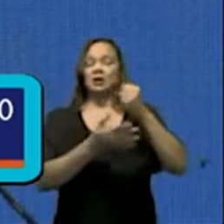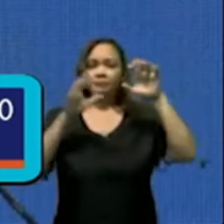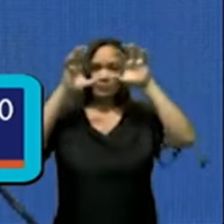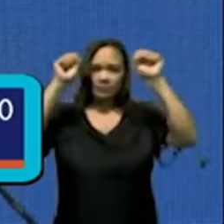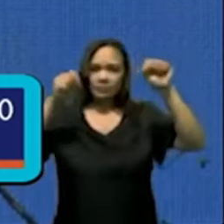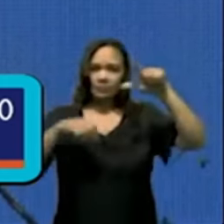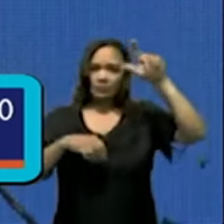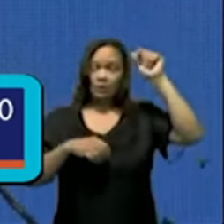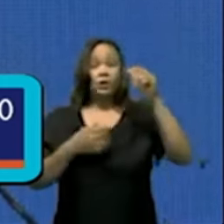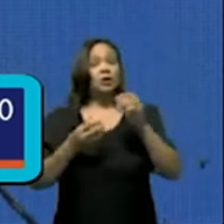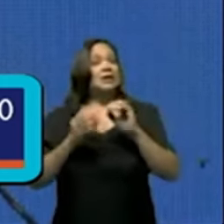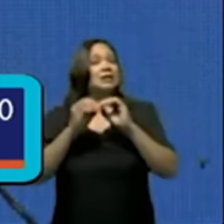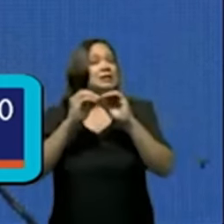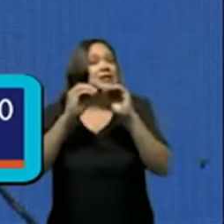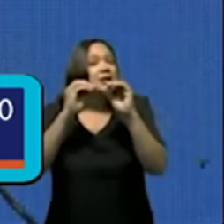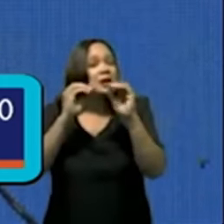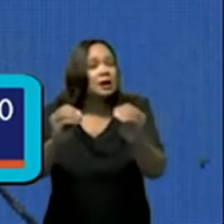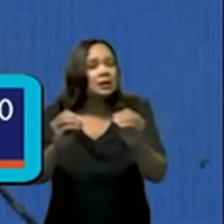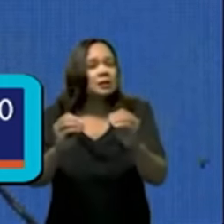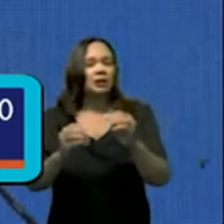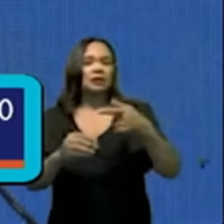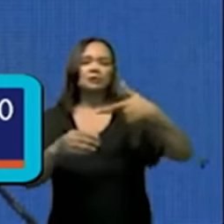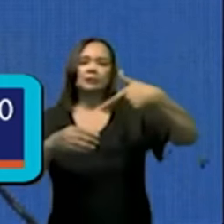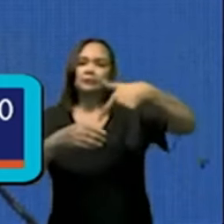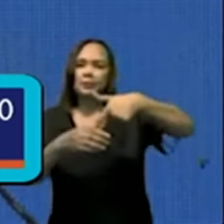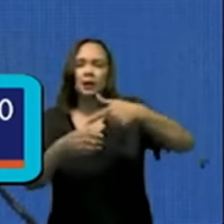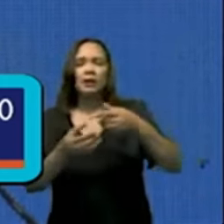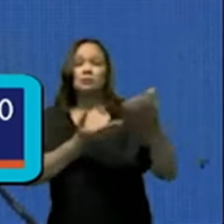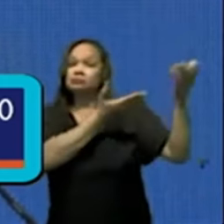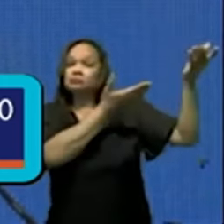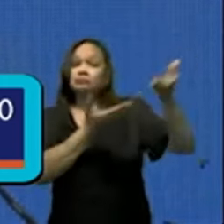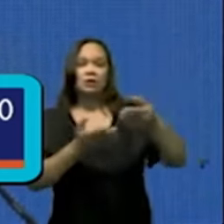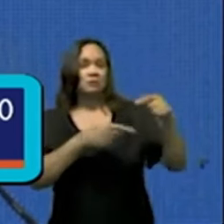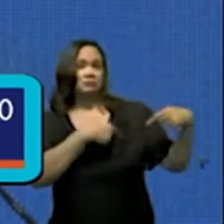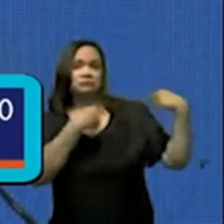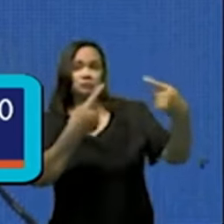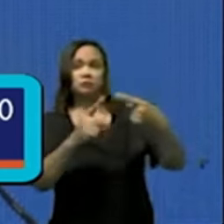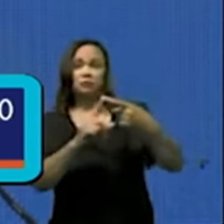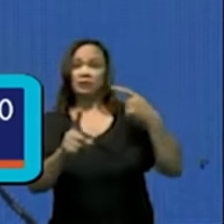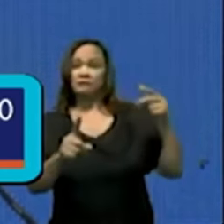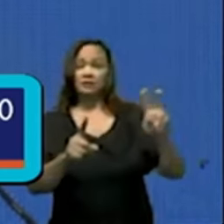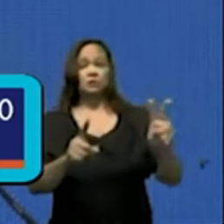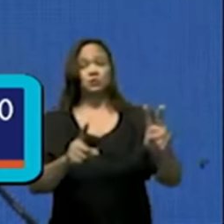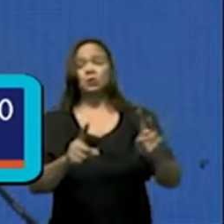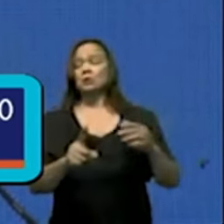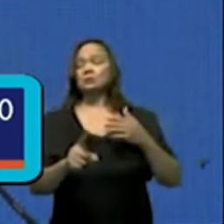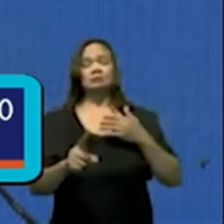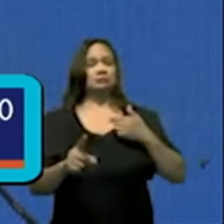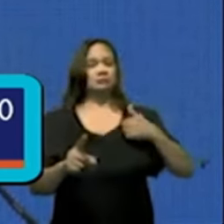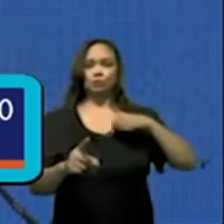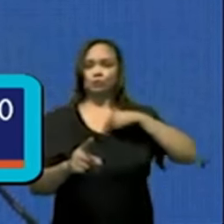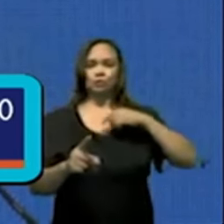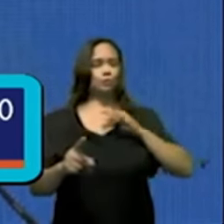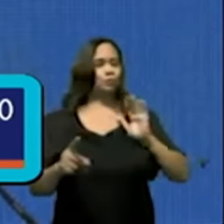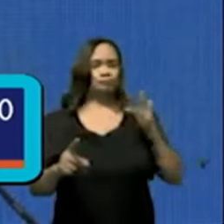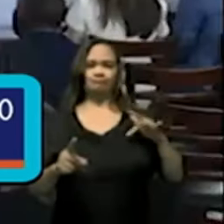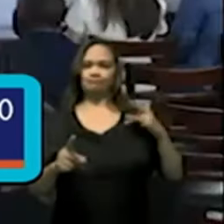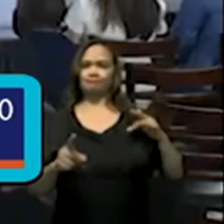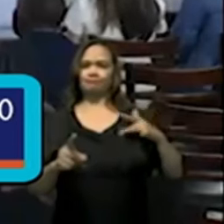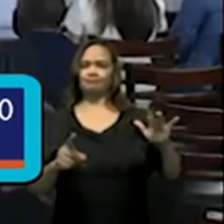tanto, ni medio galón de petróleo se ha importado desde Venezuela en estas gestiones del presidente Luis